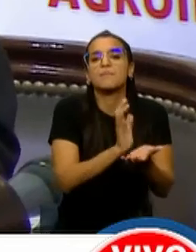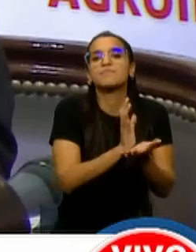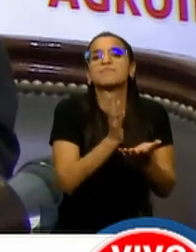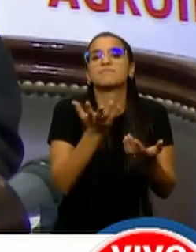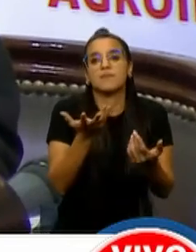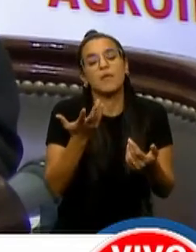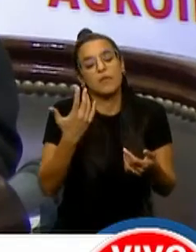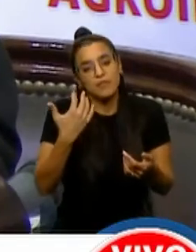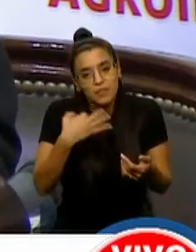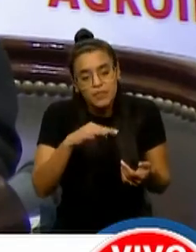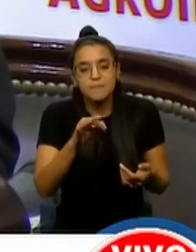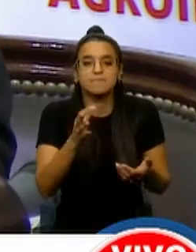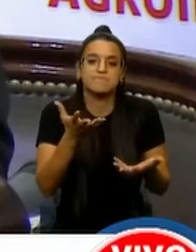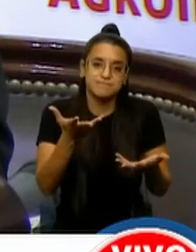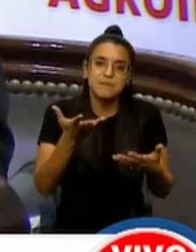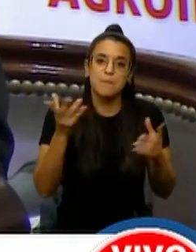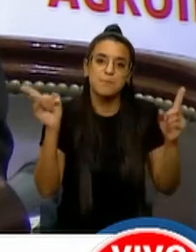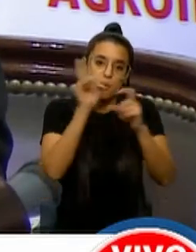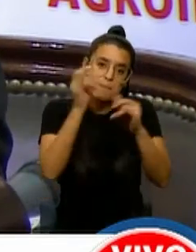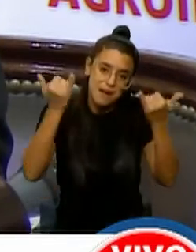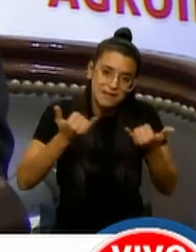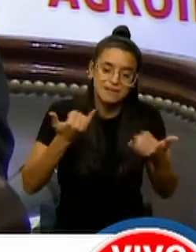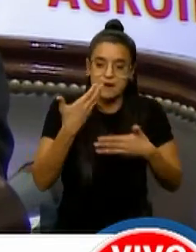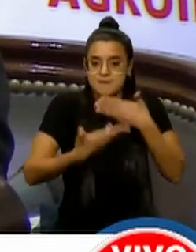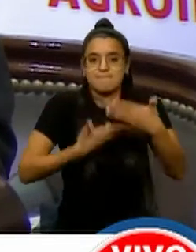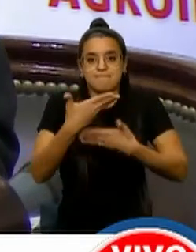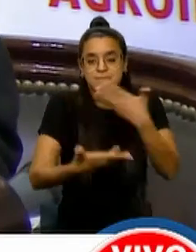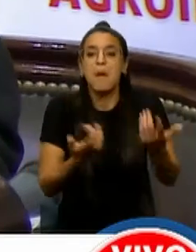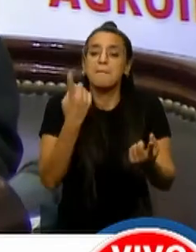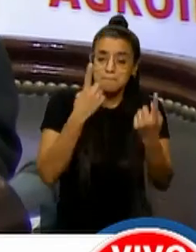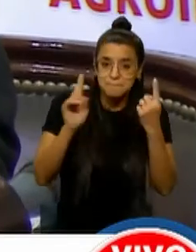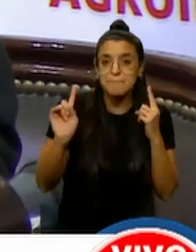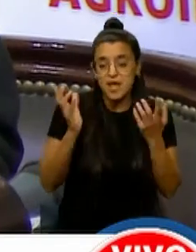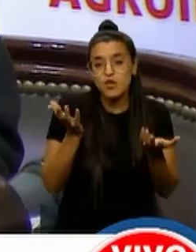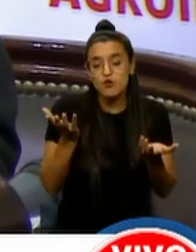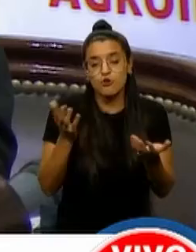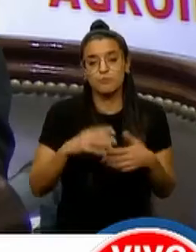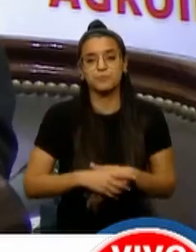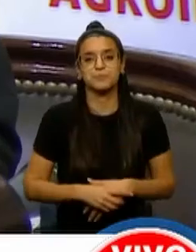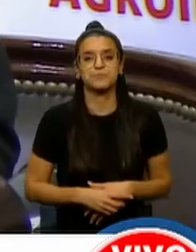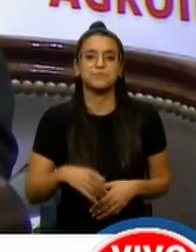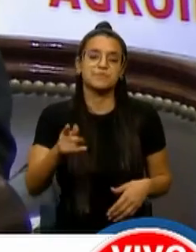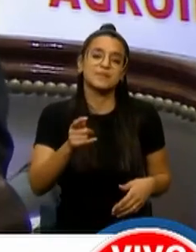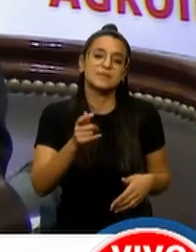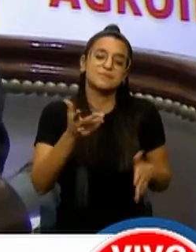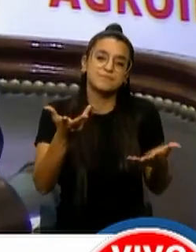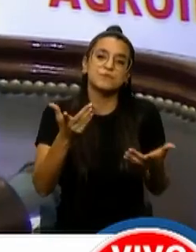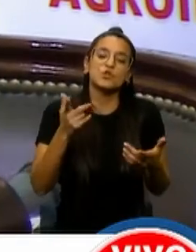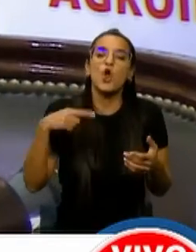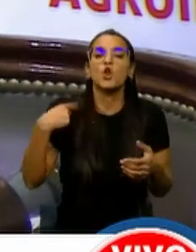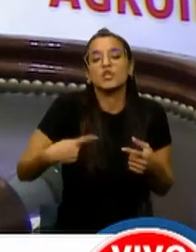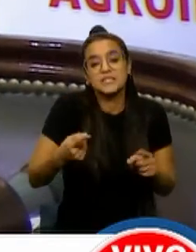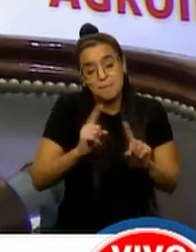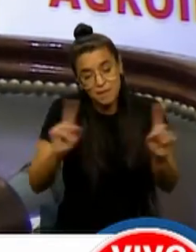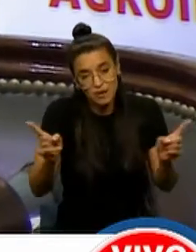significa tener que afrontar este tipo de problemáticas, pero que de alguna manera prácticamente, si bien no siempre